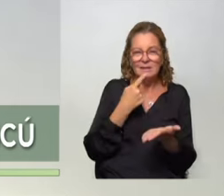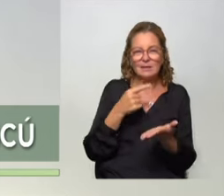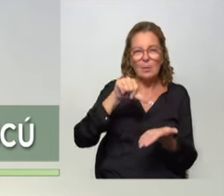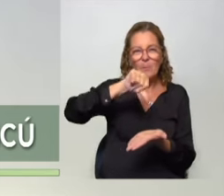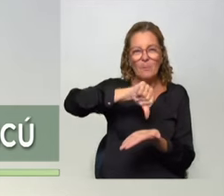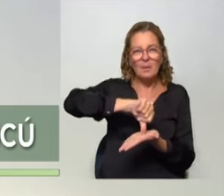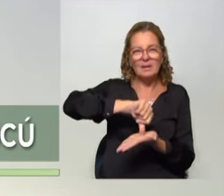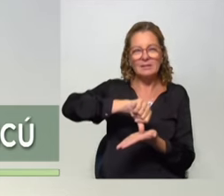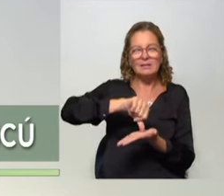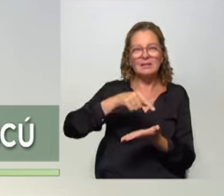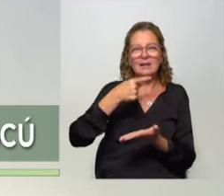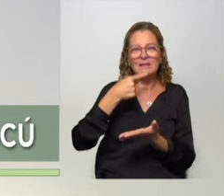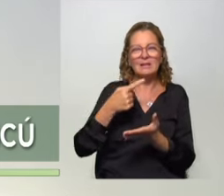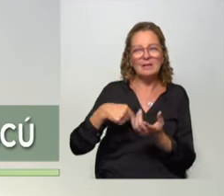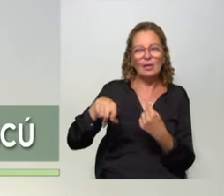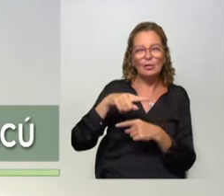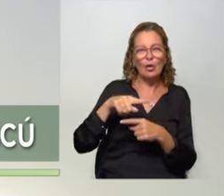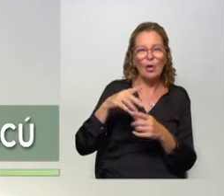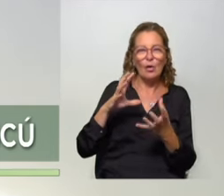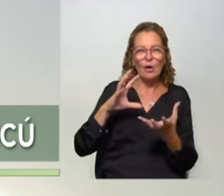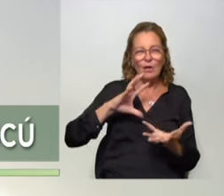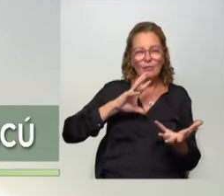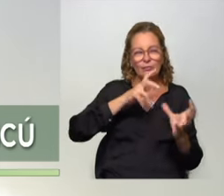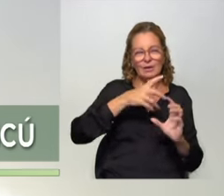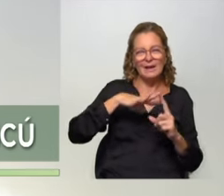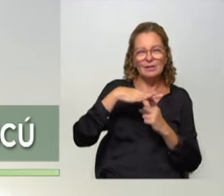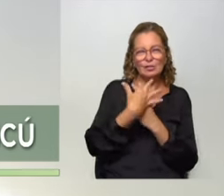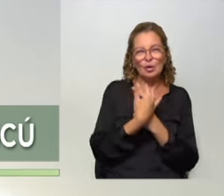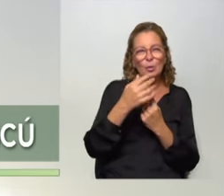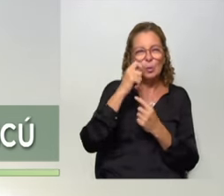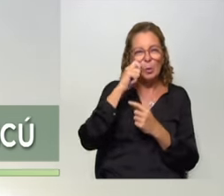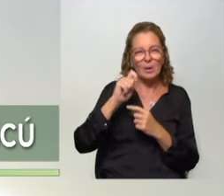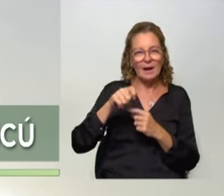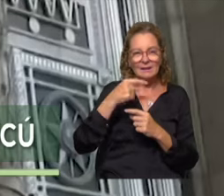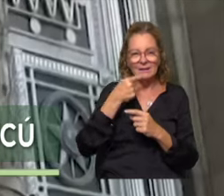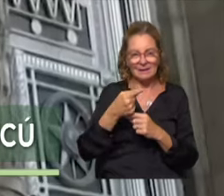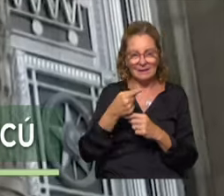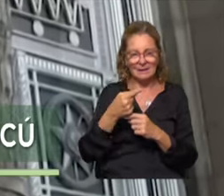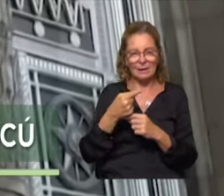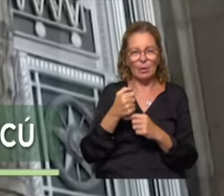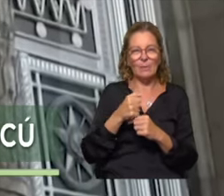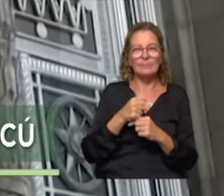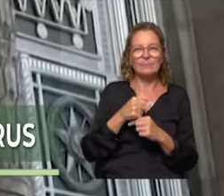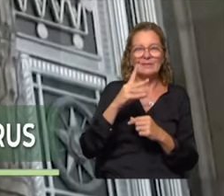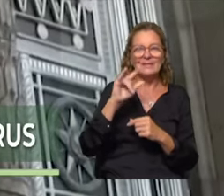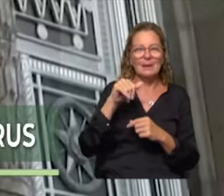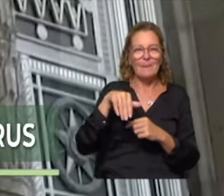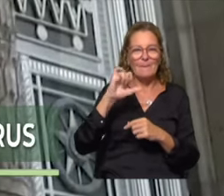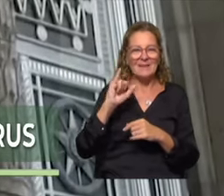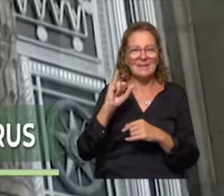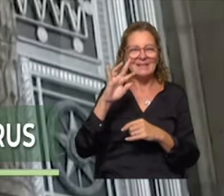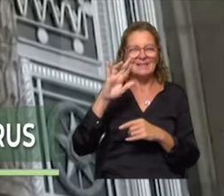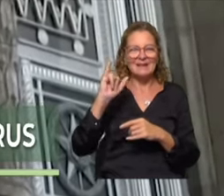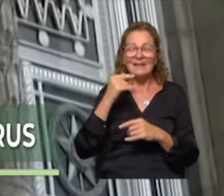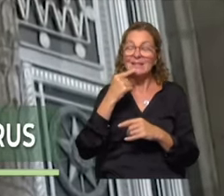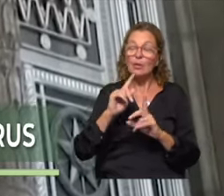países del llamado Occidente colectivo en el conflicto en torno a Ucrania, dijo hoy el portavoz del Kremlin, Dmitry Peskov. El funcionario agregó